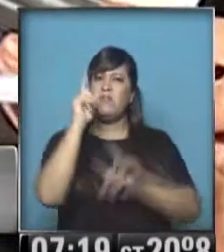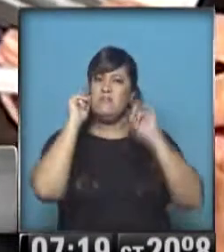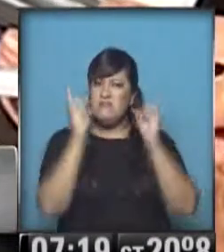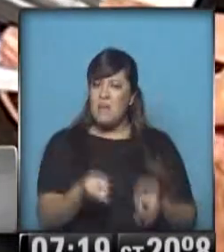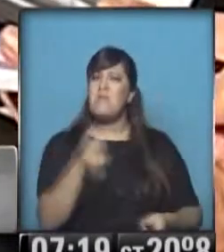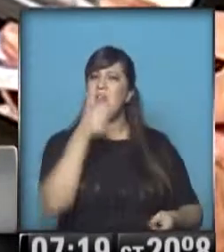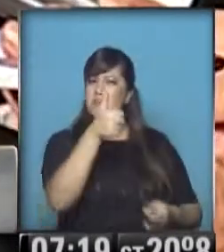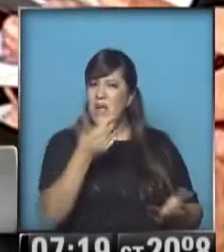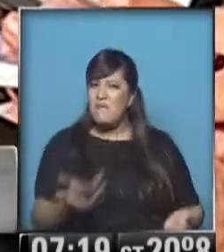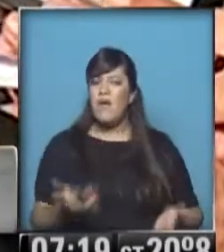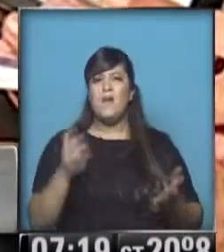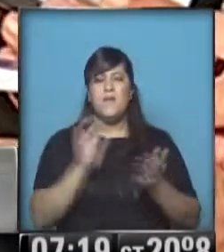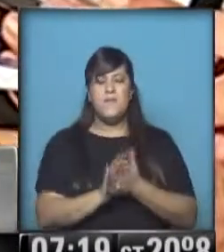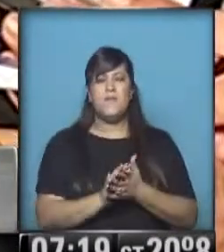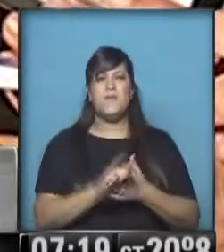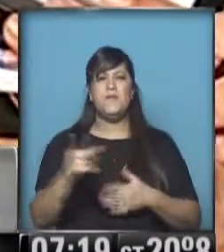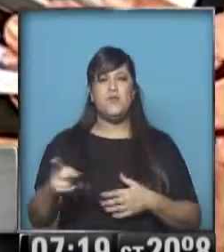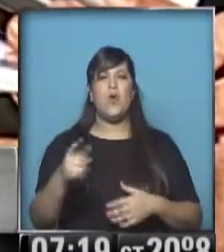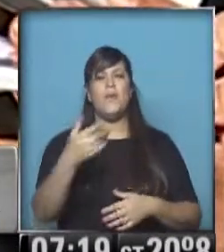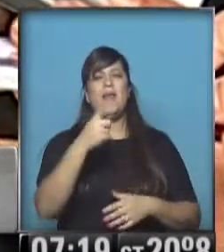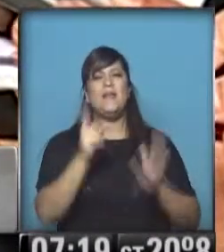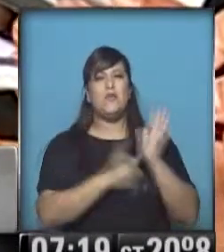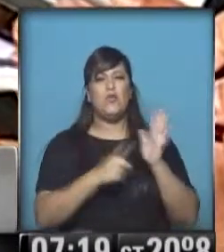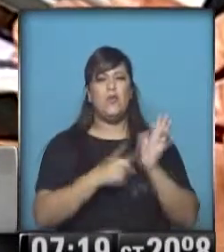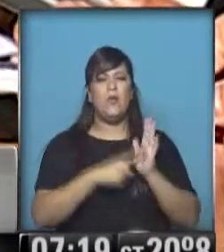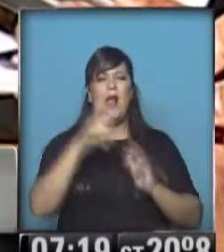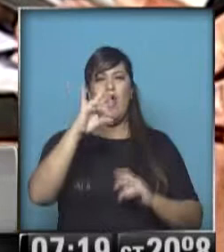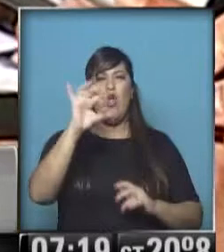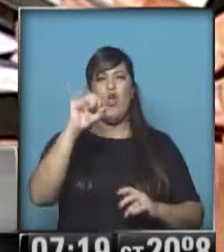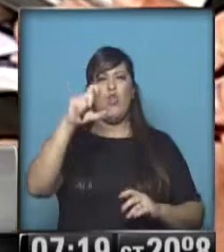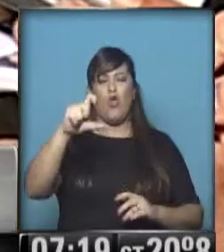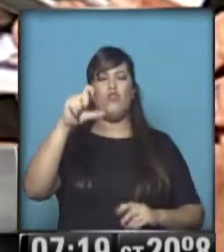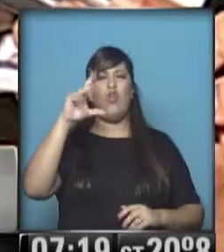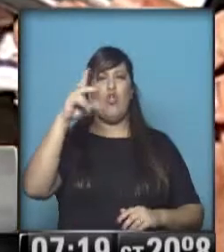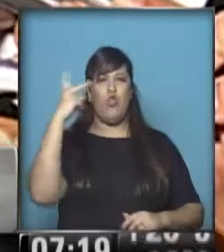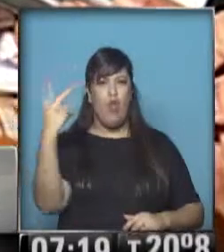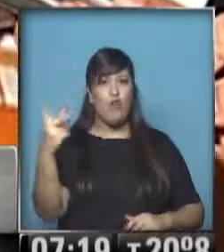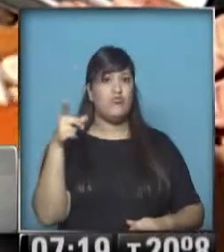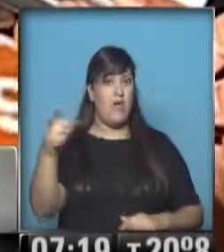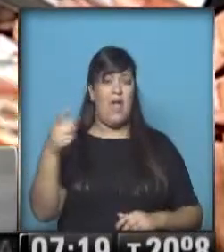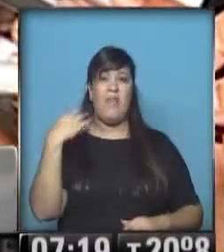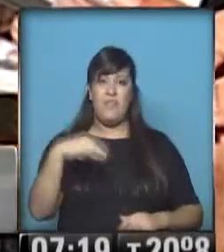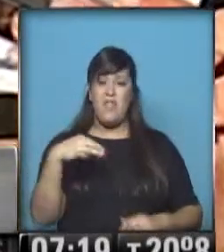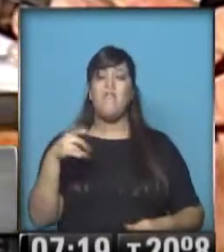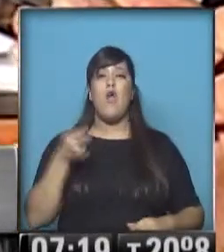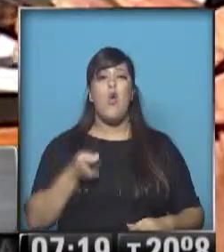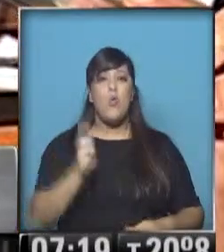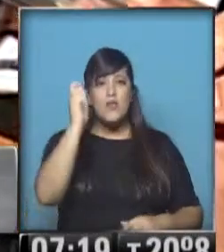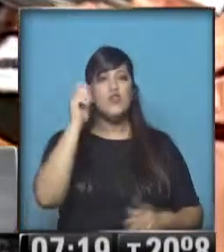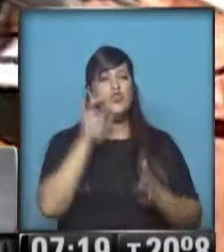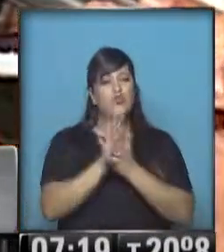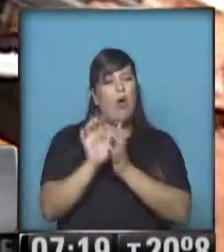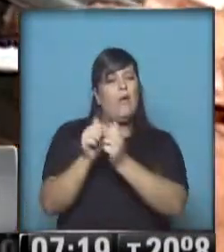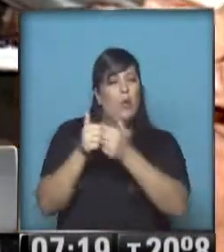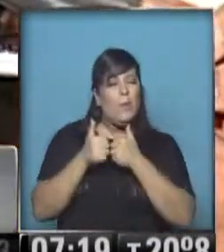respecto del titular del TOF 2, del Tribunal Oral Federal, que es el que tiene que jugar el juicio de encubrimiento de AMIA, que